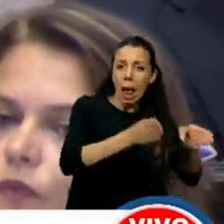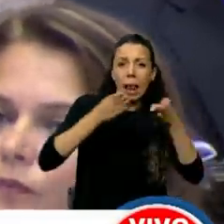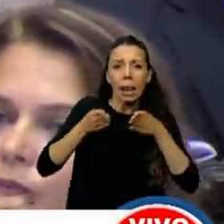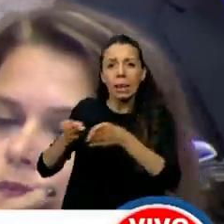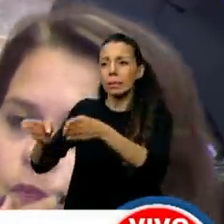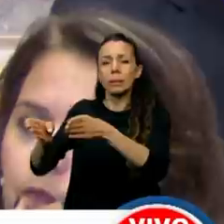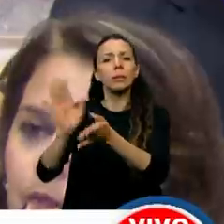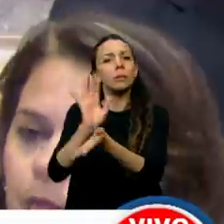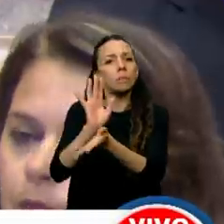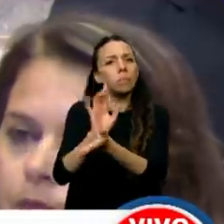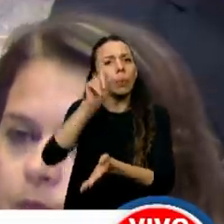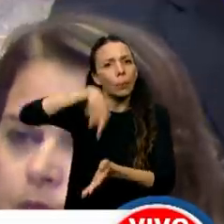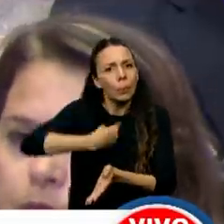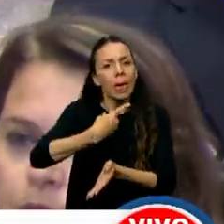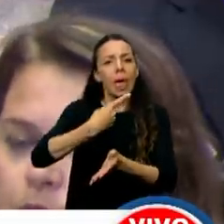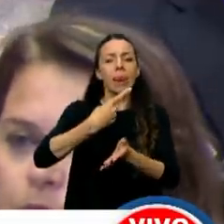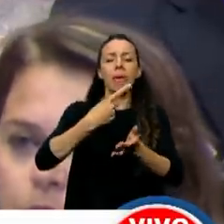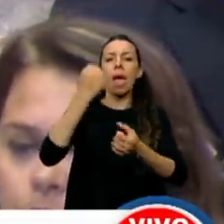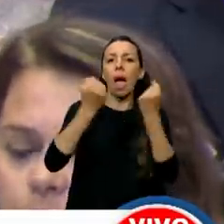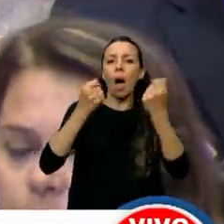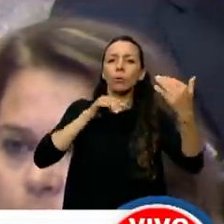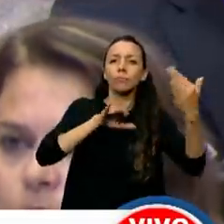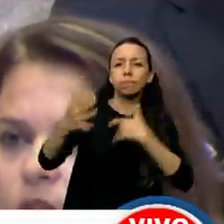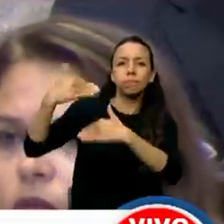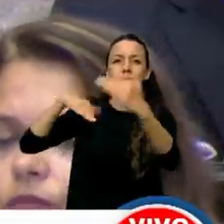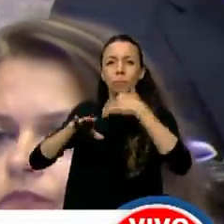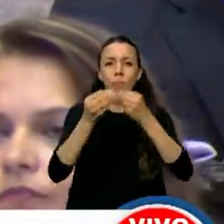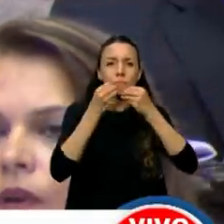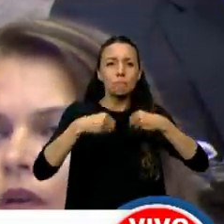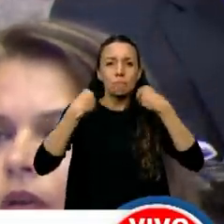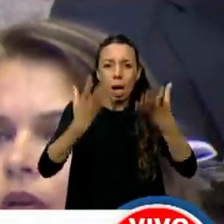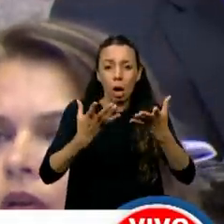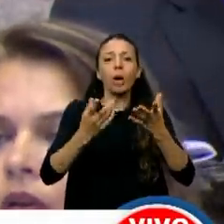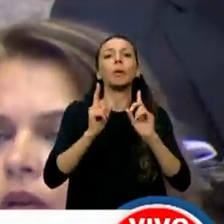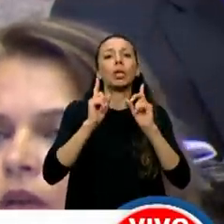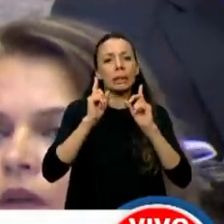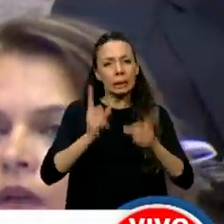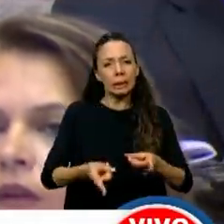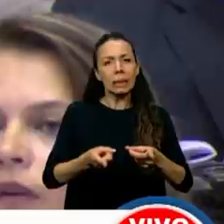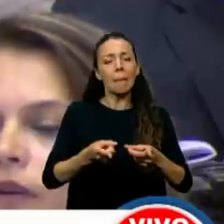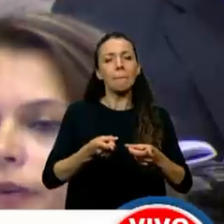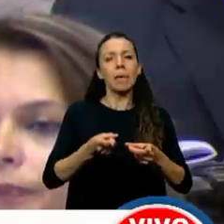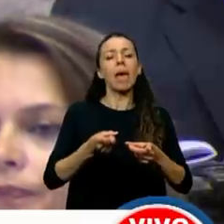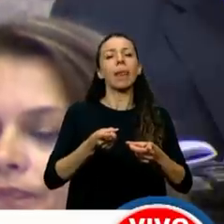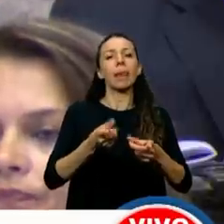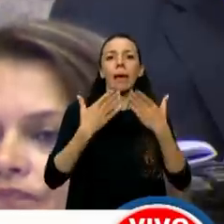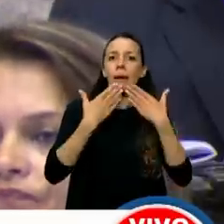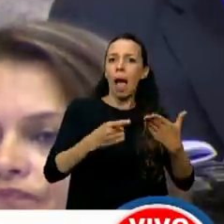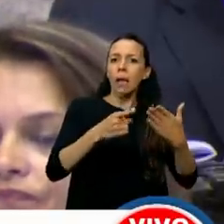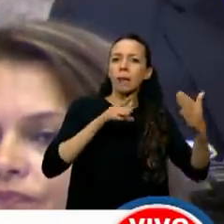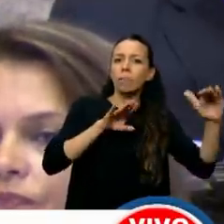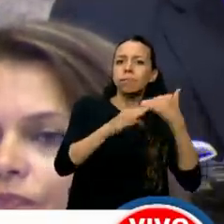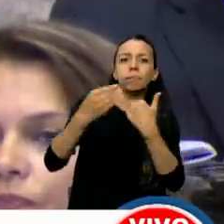solamente mejorar la conectividad del tránsito sino disminuir la disminución directa de las tasas de